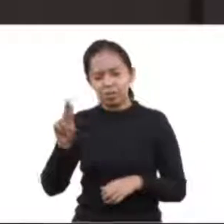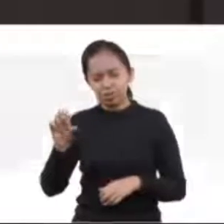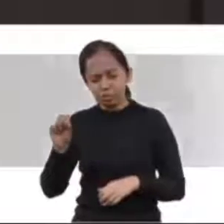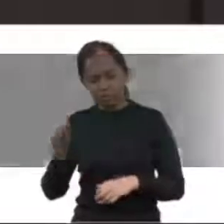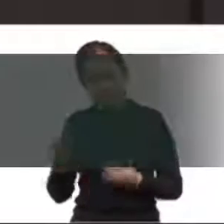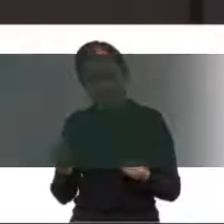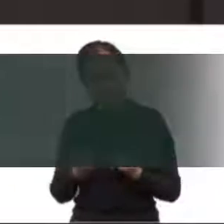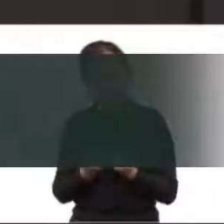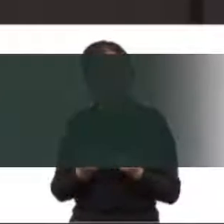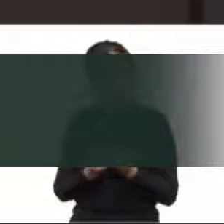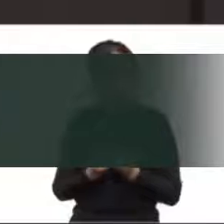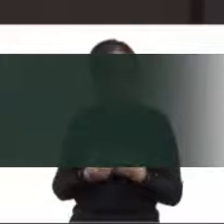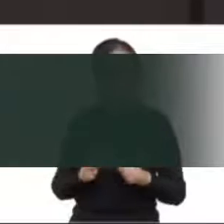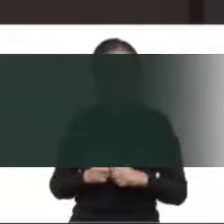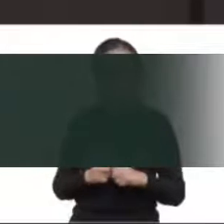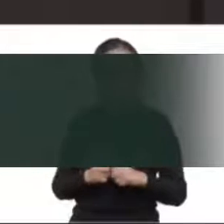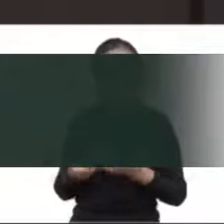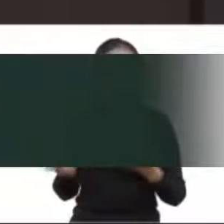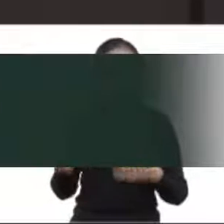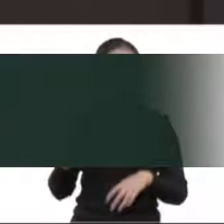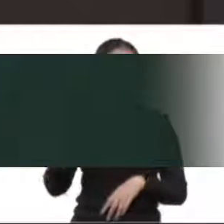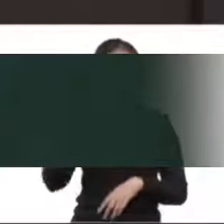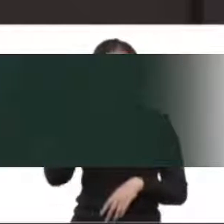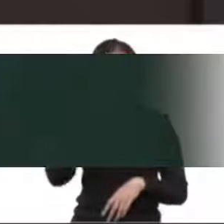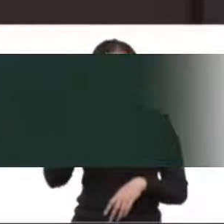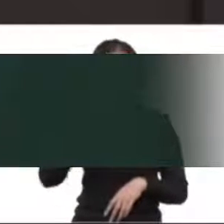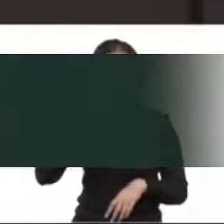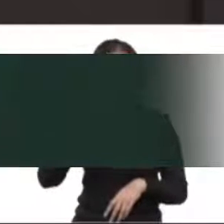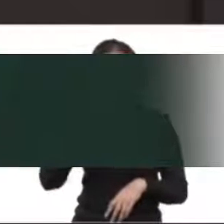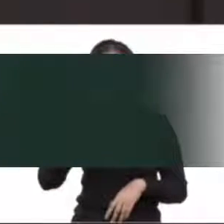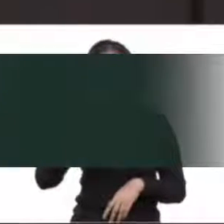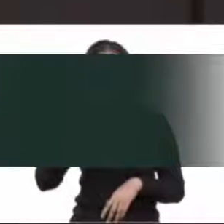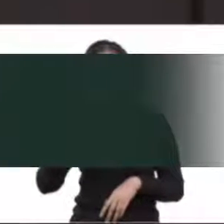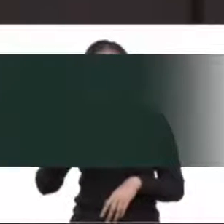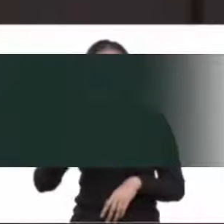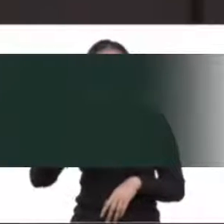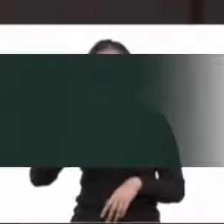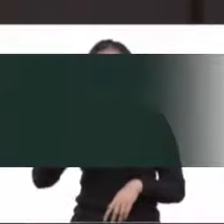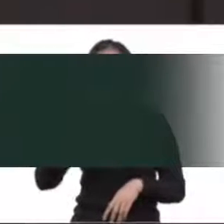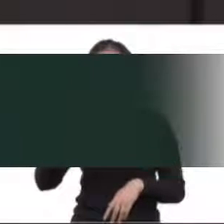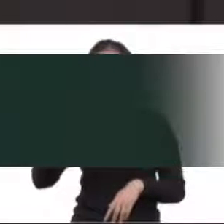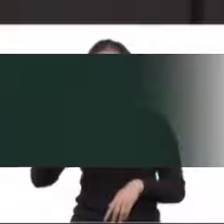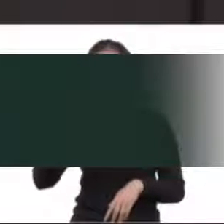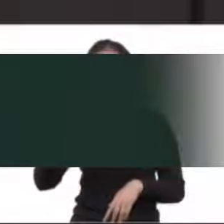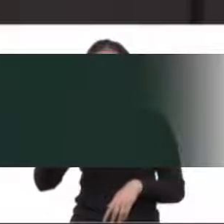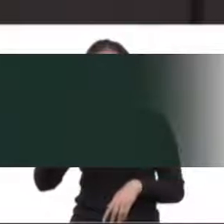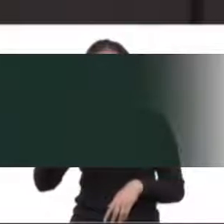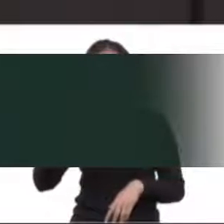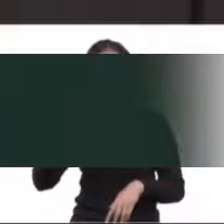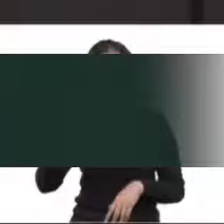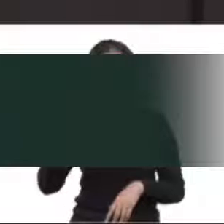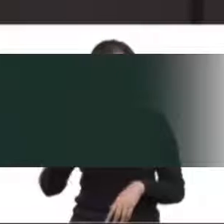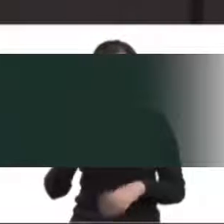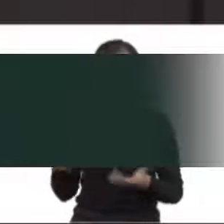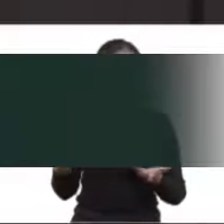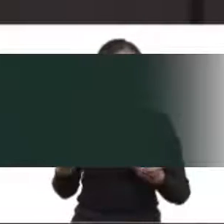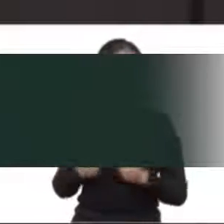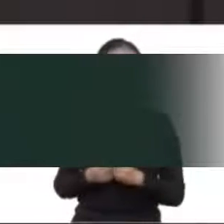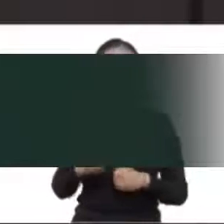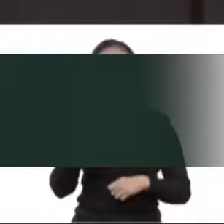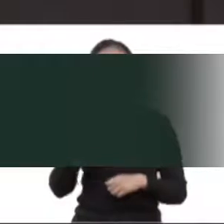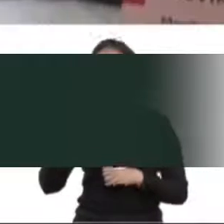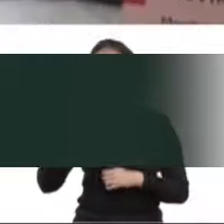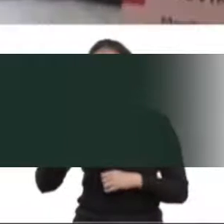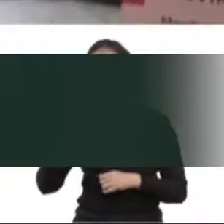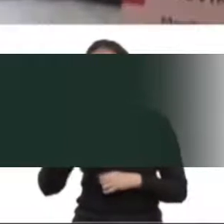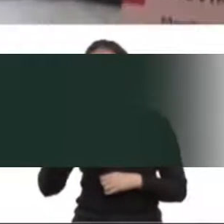La jefa de gobierno, Claudia Sheinbaum, asistió a la presentación de Movin Reforma, una estrategia de movilidad sustentable que involucra hasta ahora a